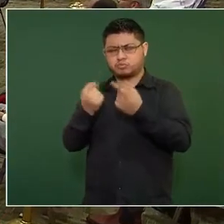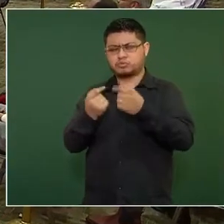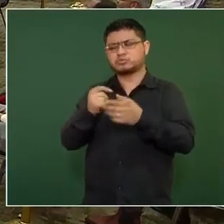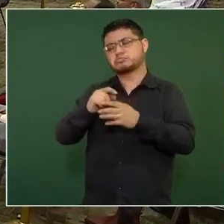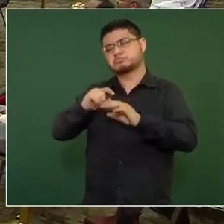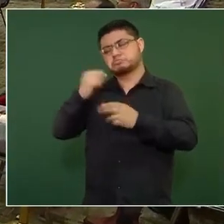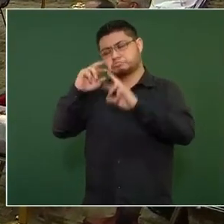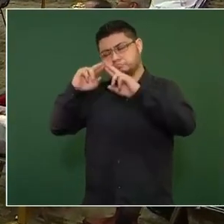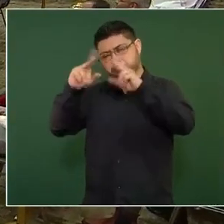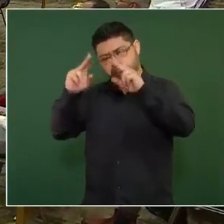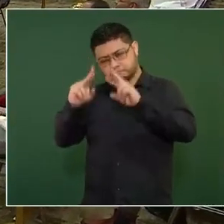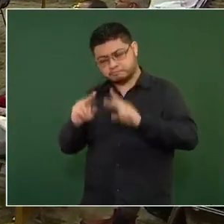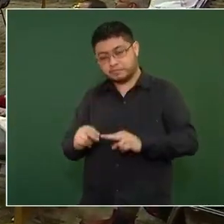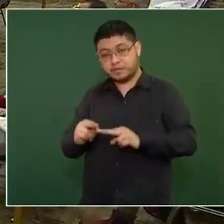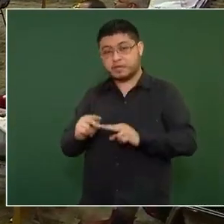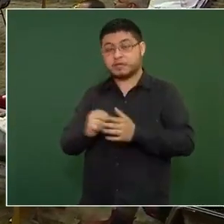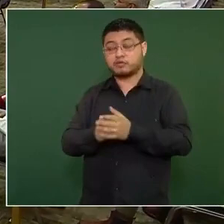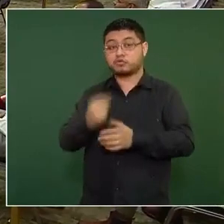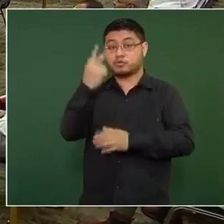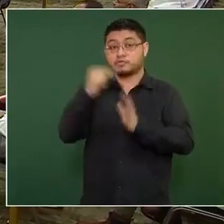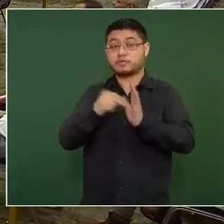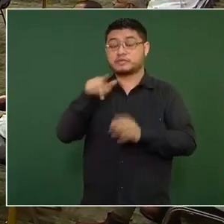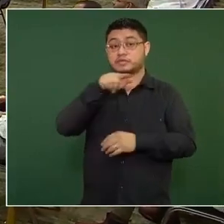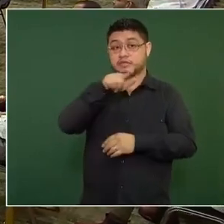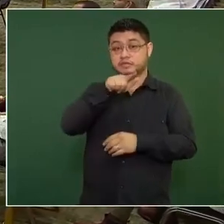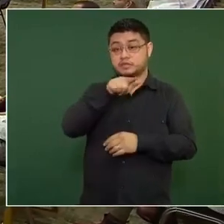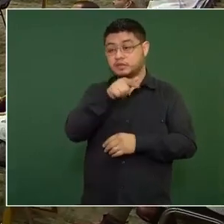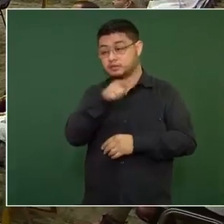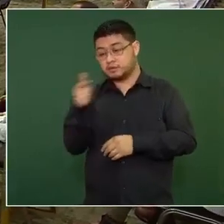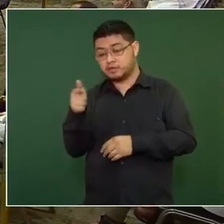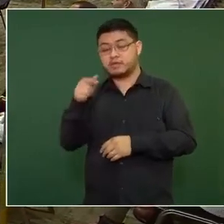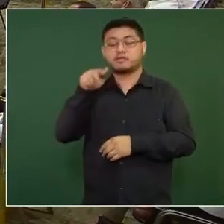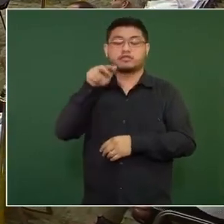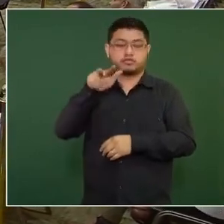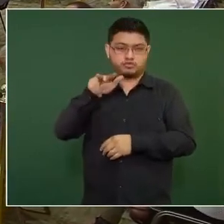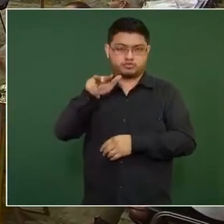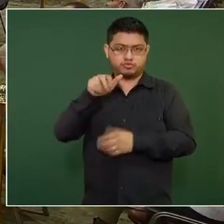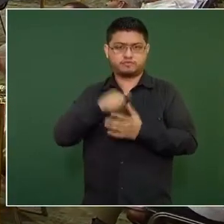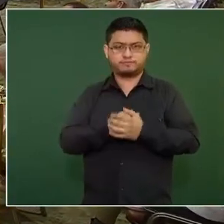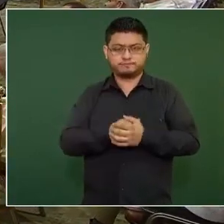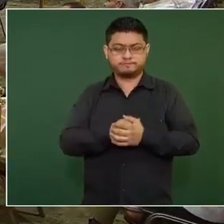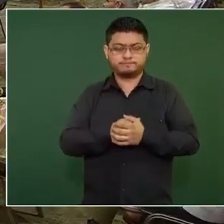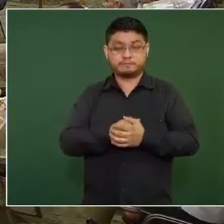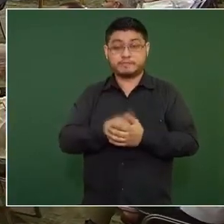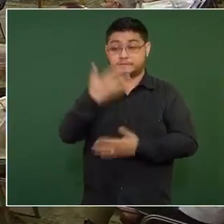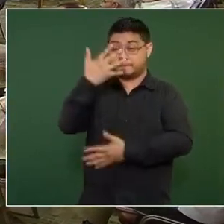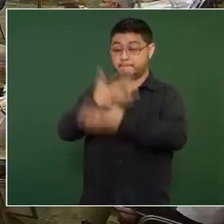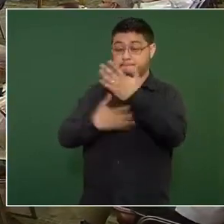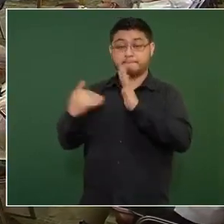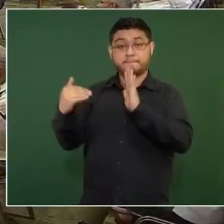sismos de 2017 y 2018, con una inversión de